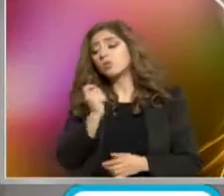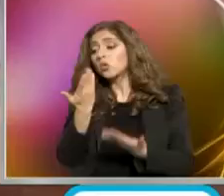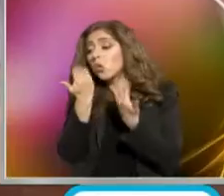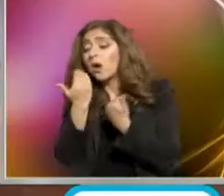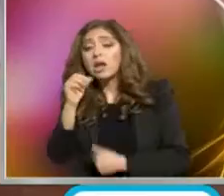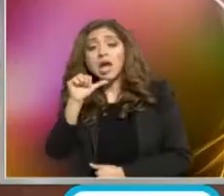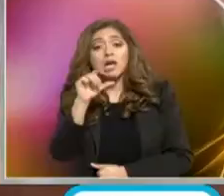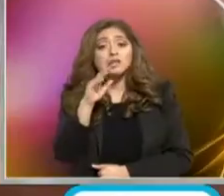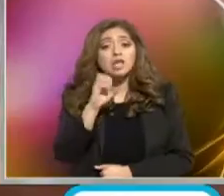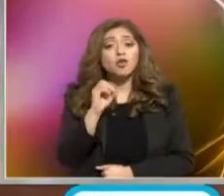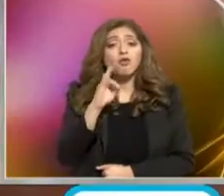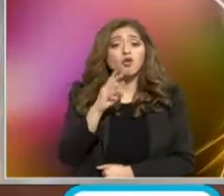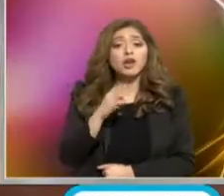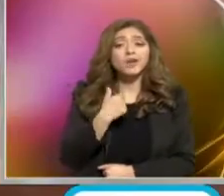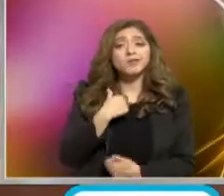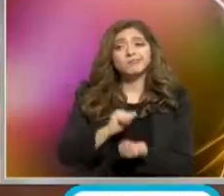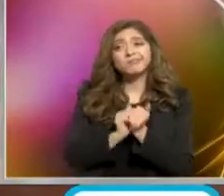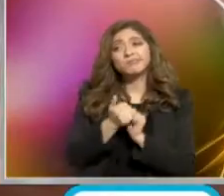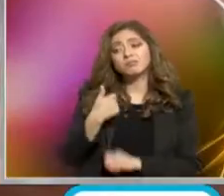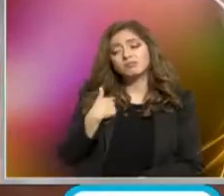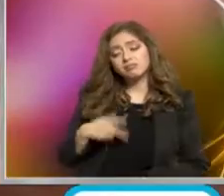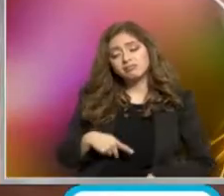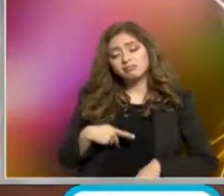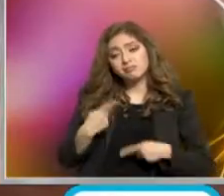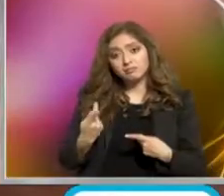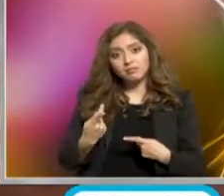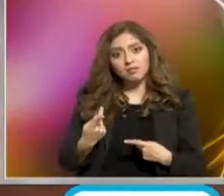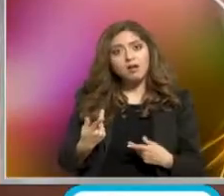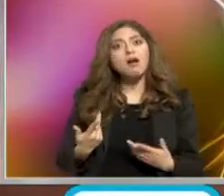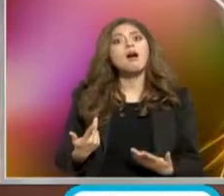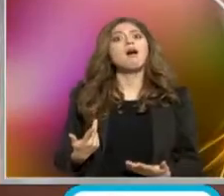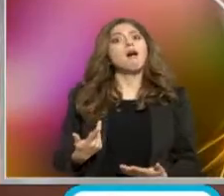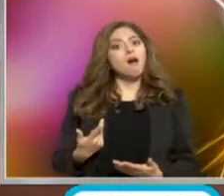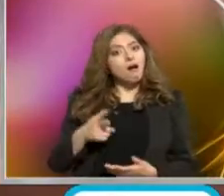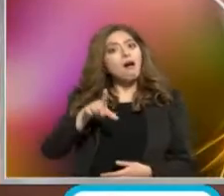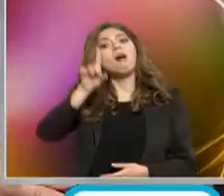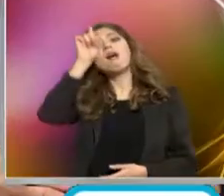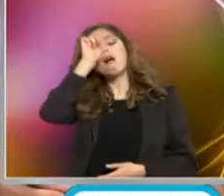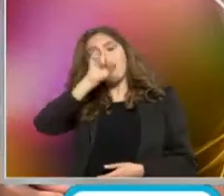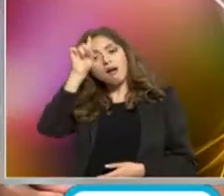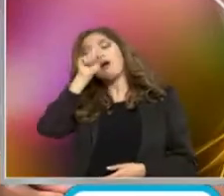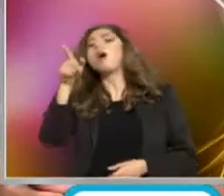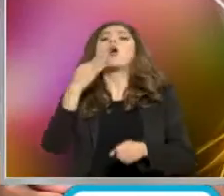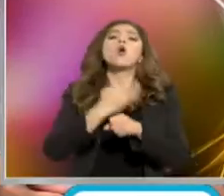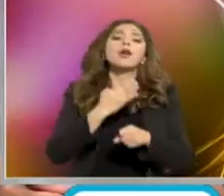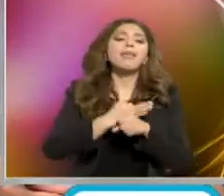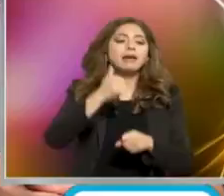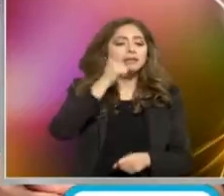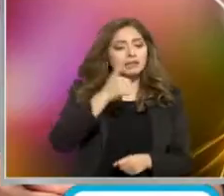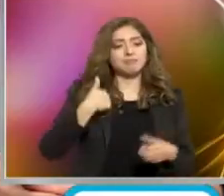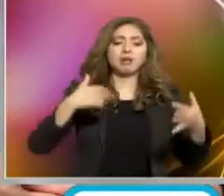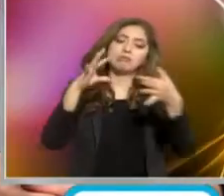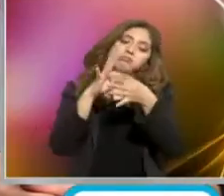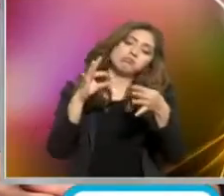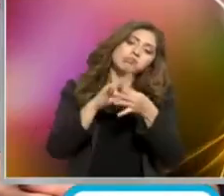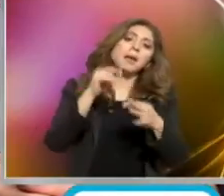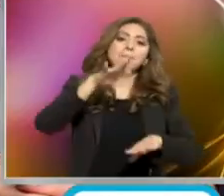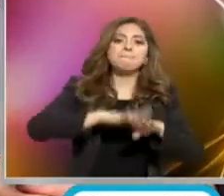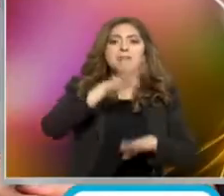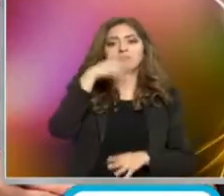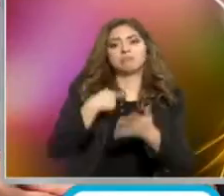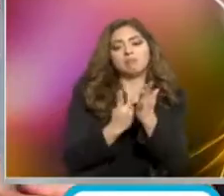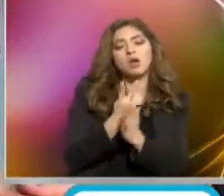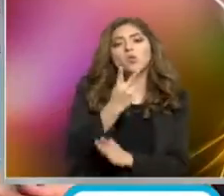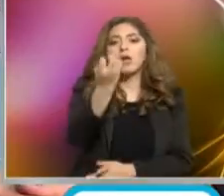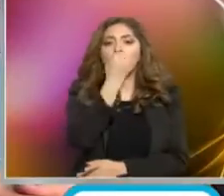poco bajoneados. Ok, pues mira, ahí están mira, las el recomendaciones. brócoli, muy Siempre bien. nos han dicho acá que hay que ingerir mucho más verduras,